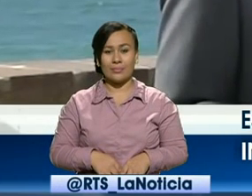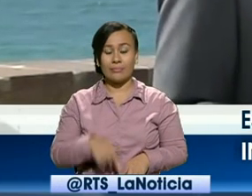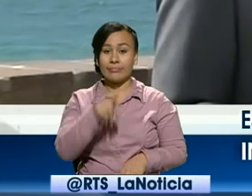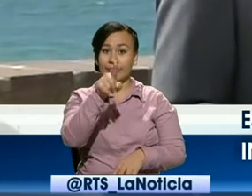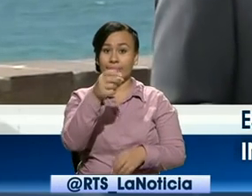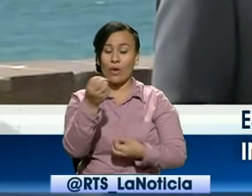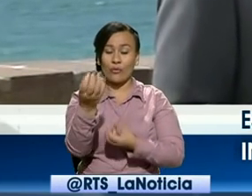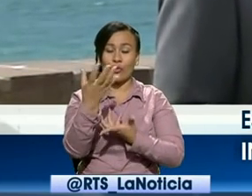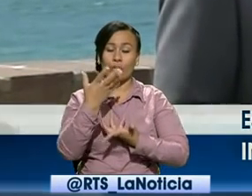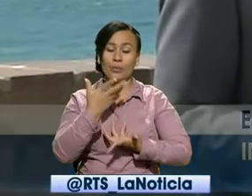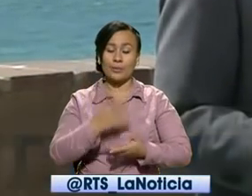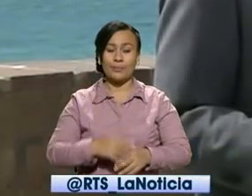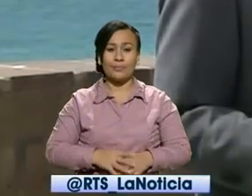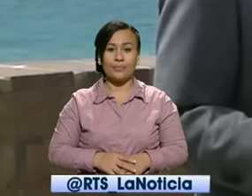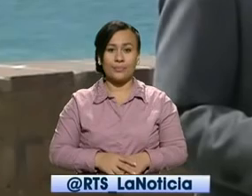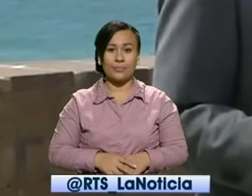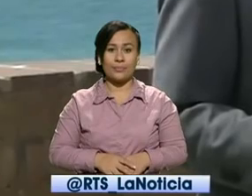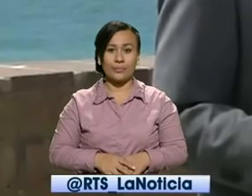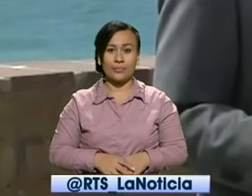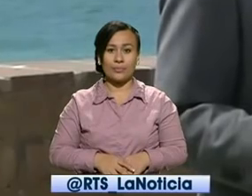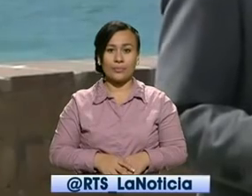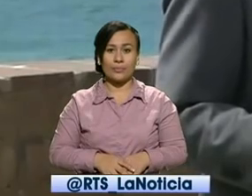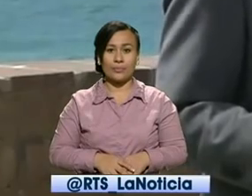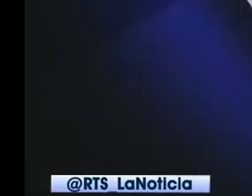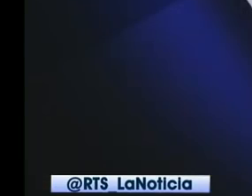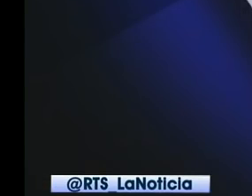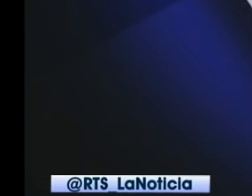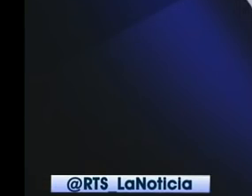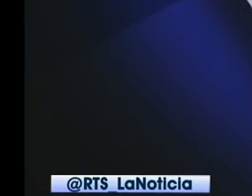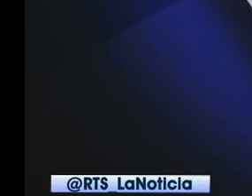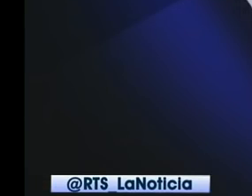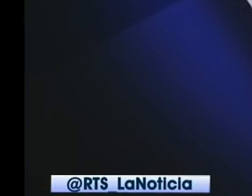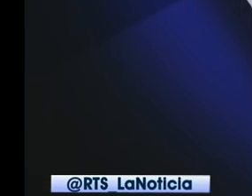Informó José Morales.